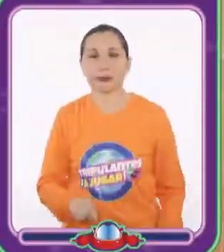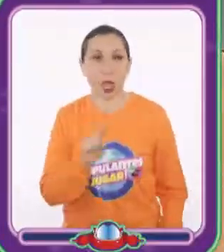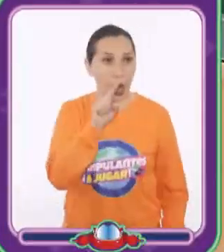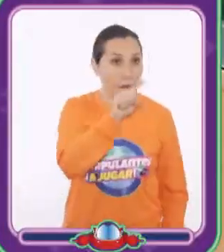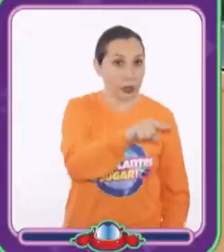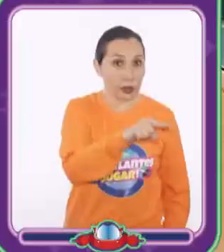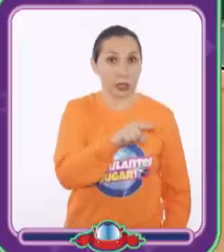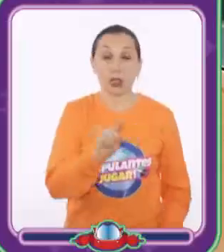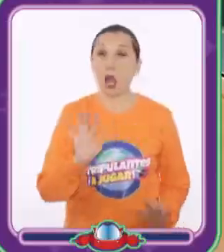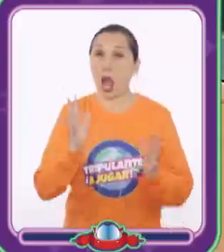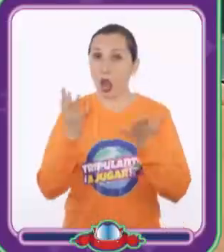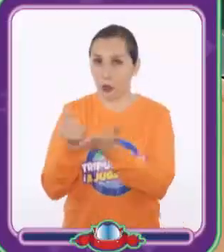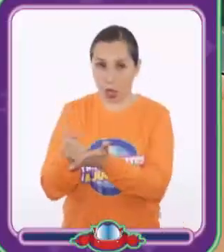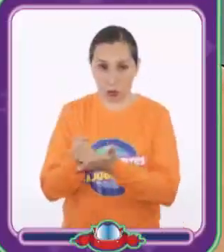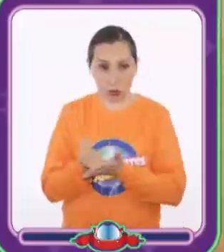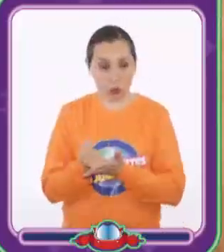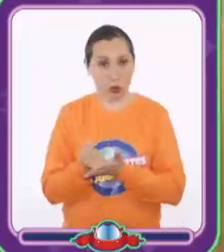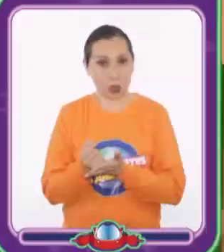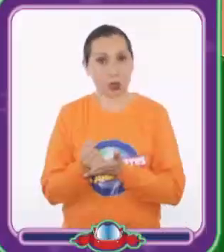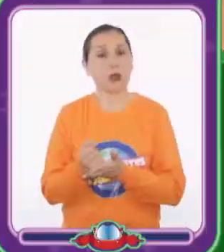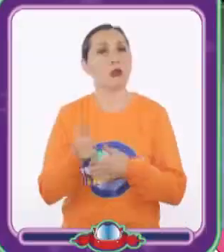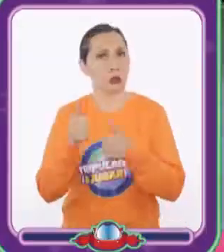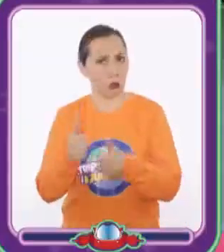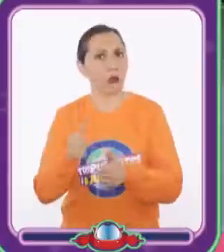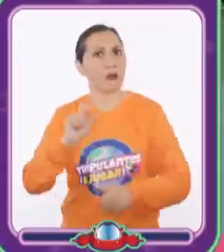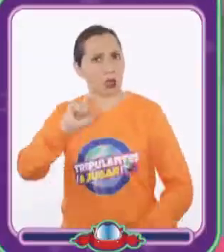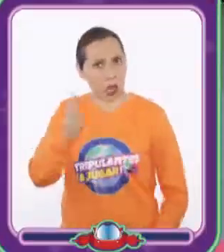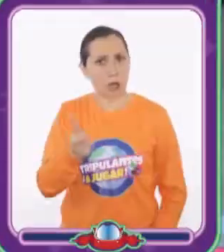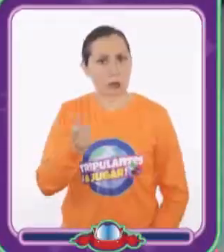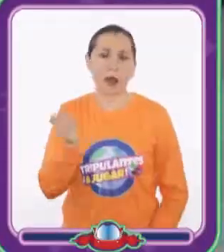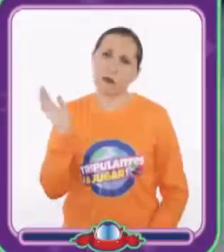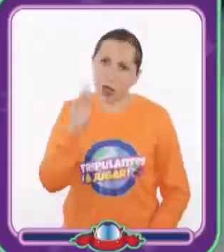Ya. ¿Será esa una pista? ¡Muy bien, Gaspar!